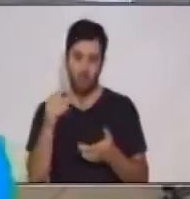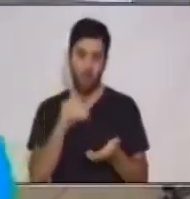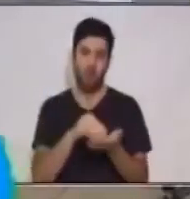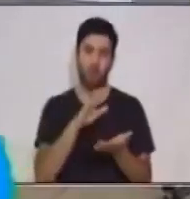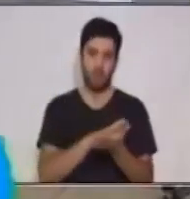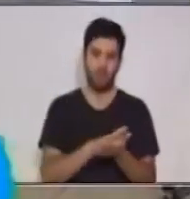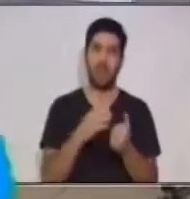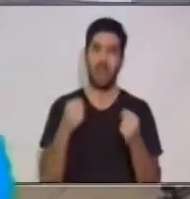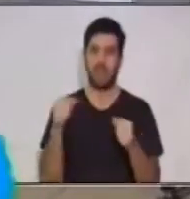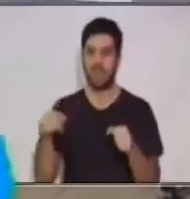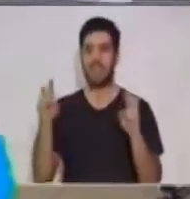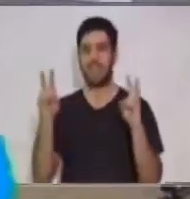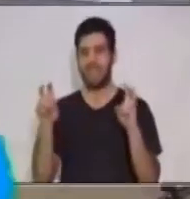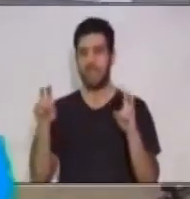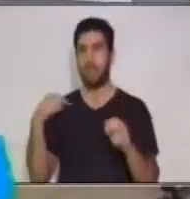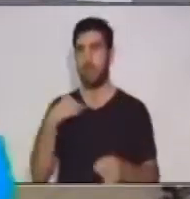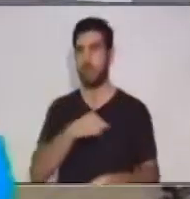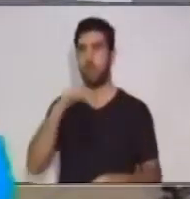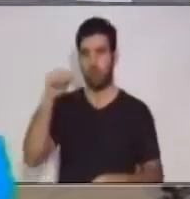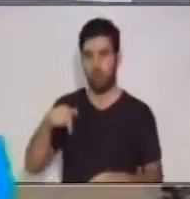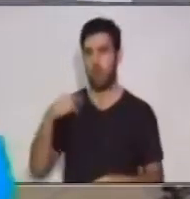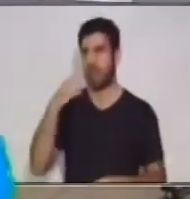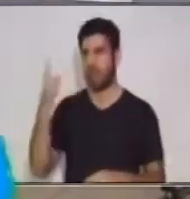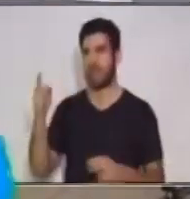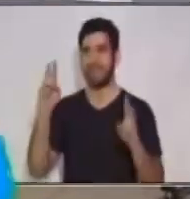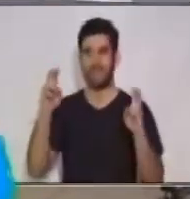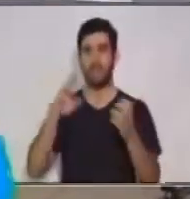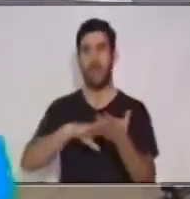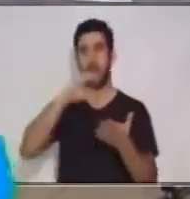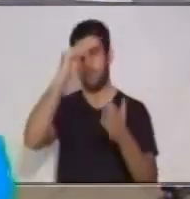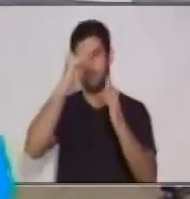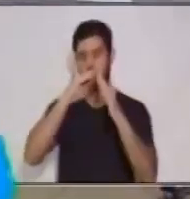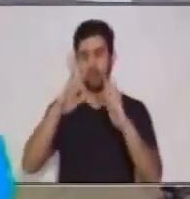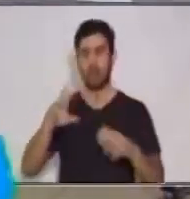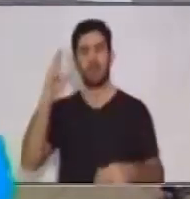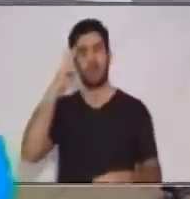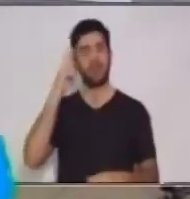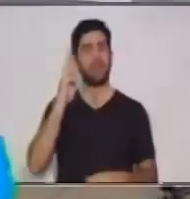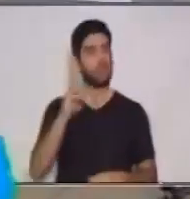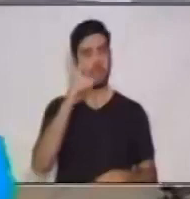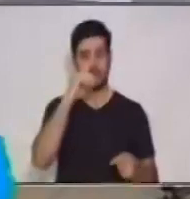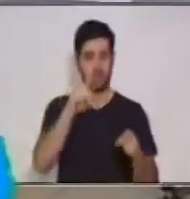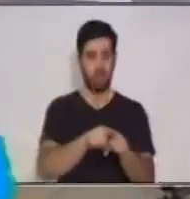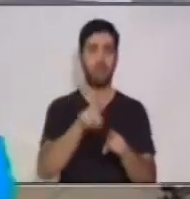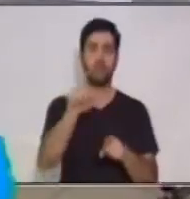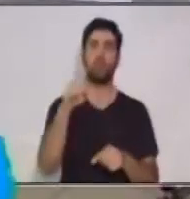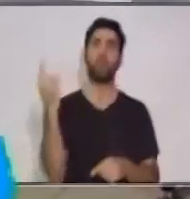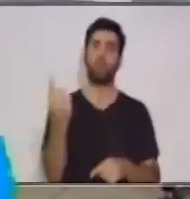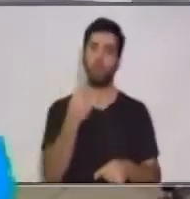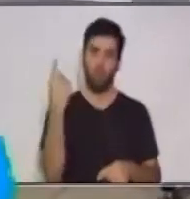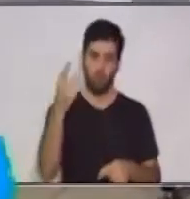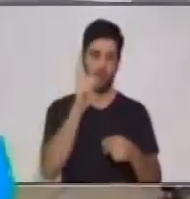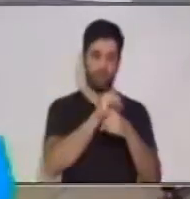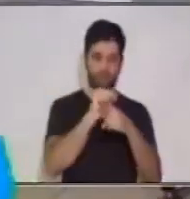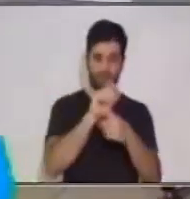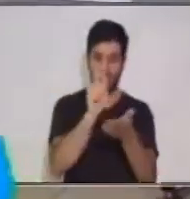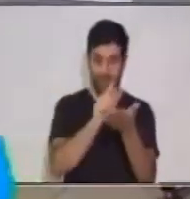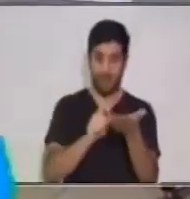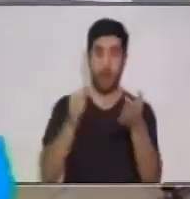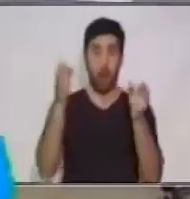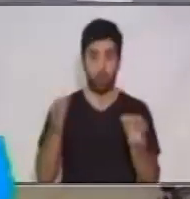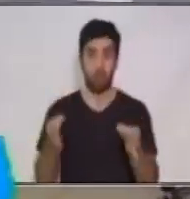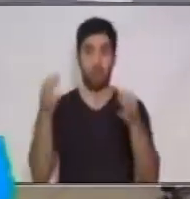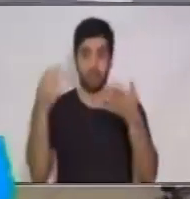aplicar este tema que vimos hoy en la sesión de Aprendo en Casa. Ten presente, por favor, guardar tus trabajos